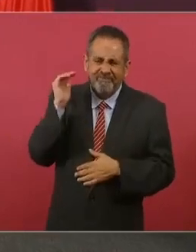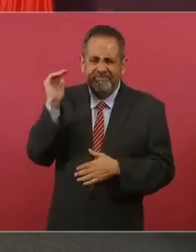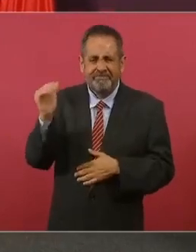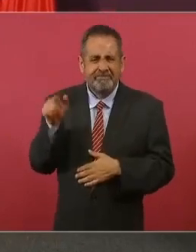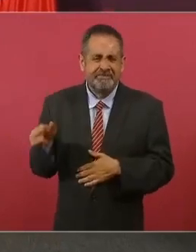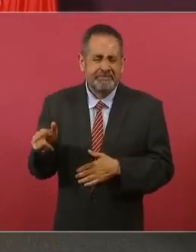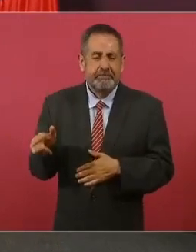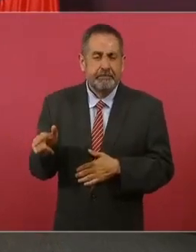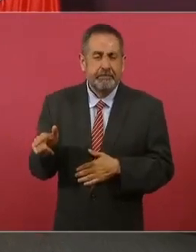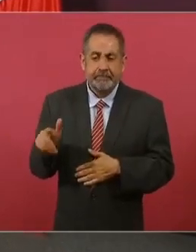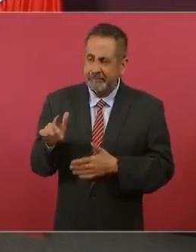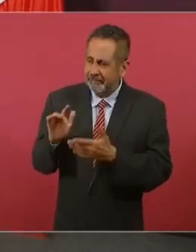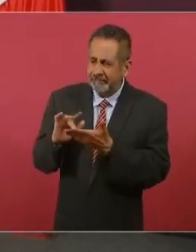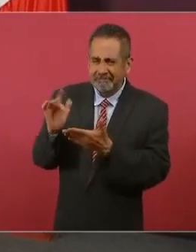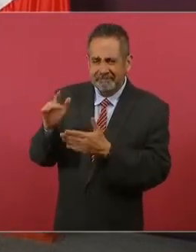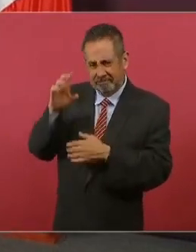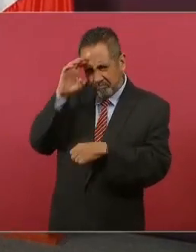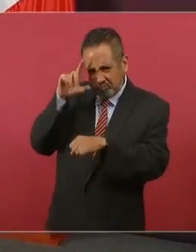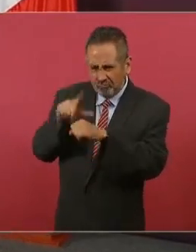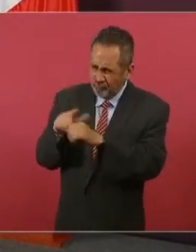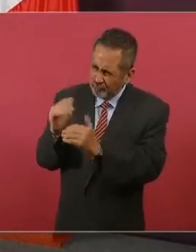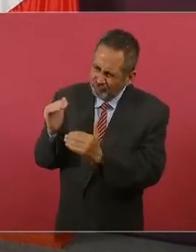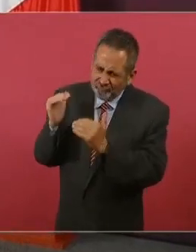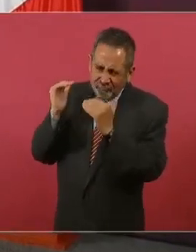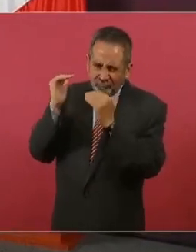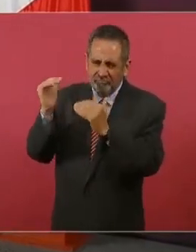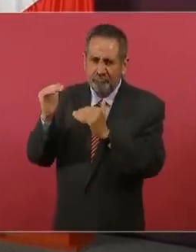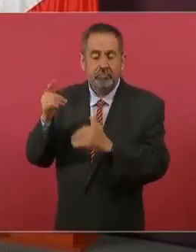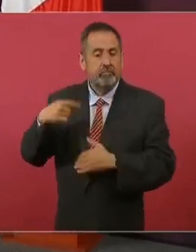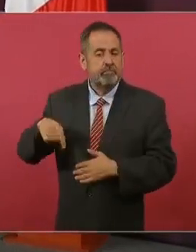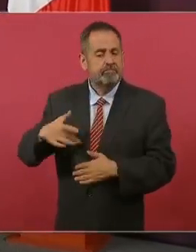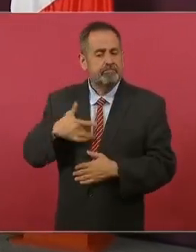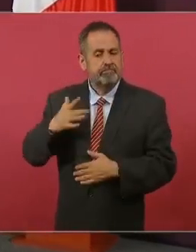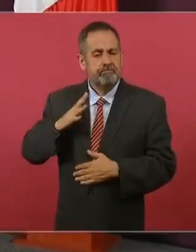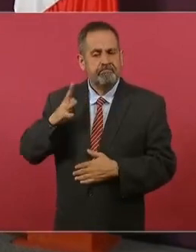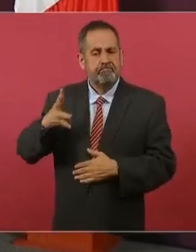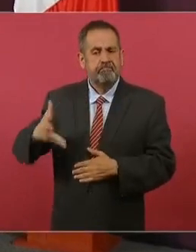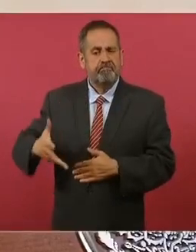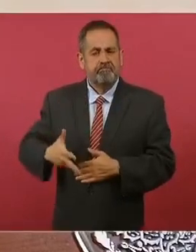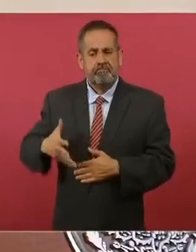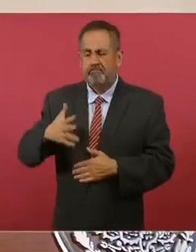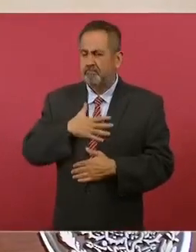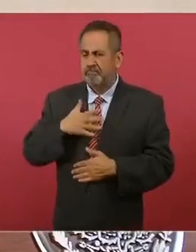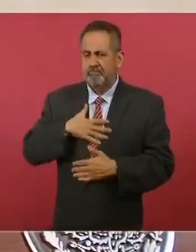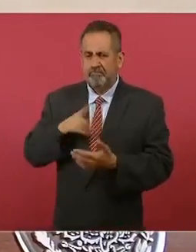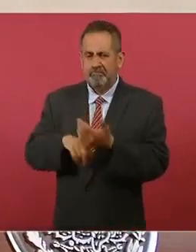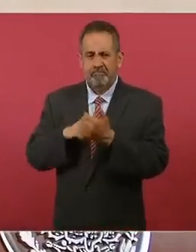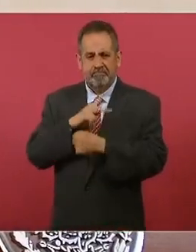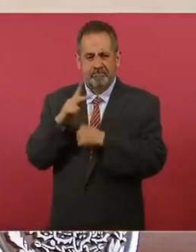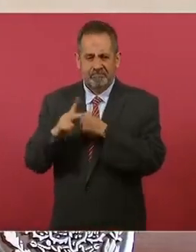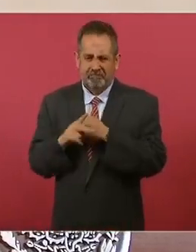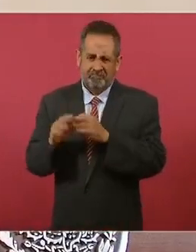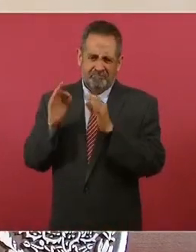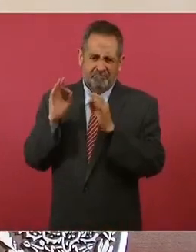Entonces, gracias a eso, por eso debemos de sentirnos muy orgullosos de nuestro pasado,